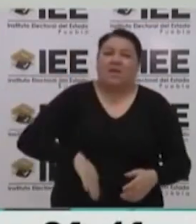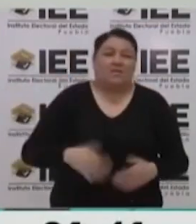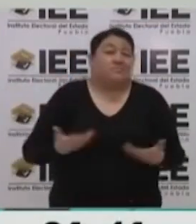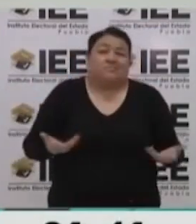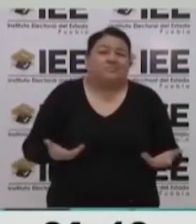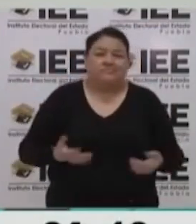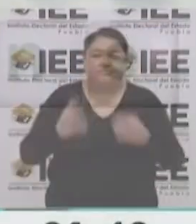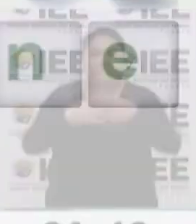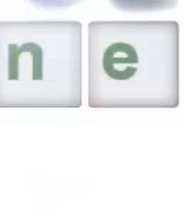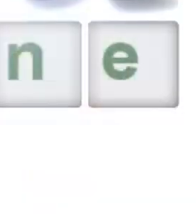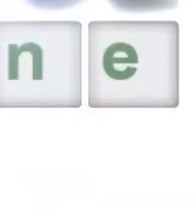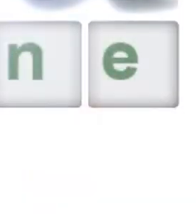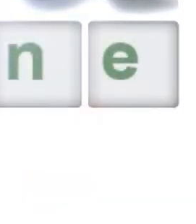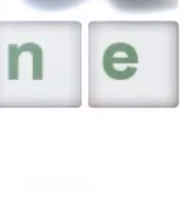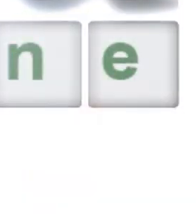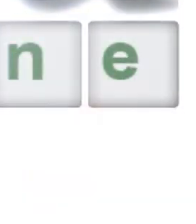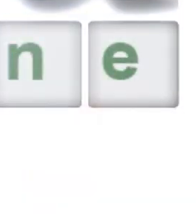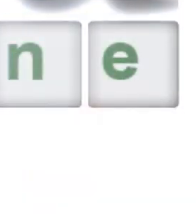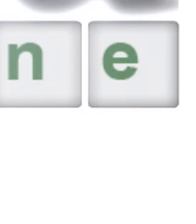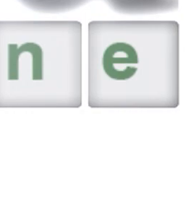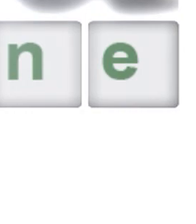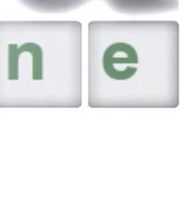importante corregir el rumbo de pueblo